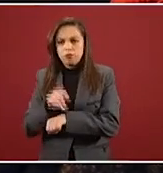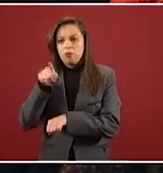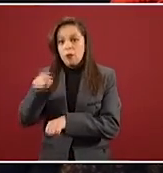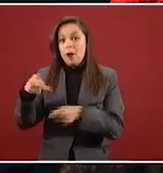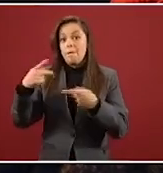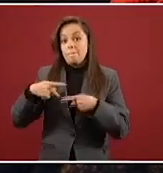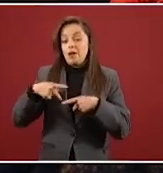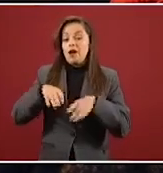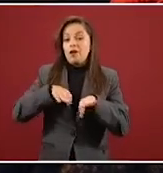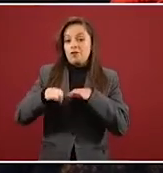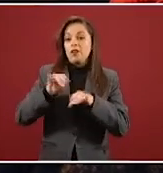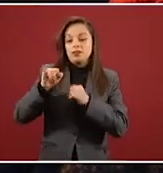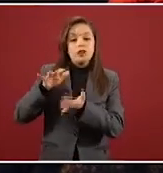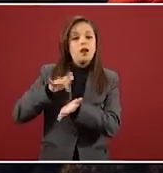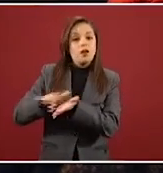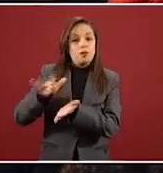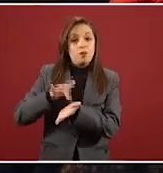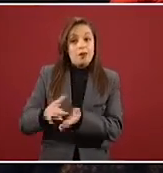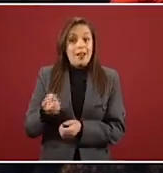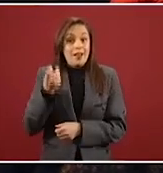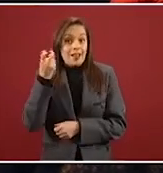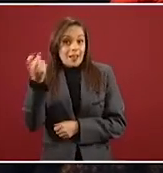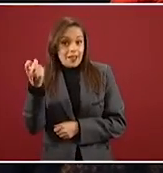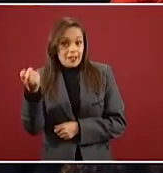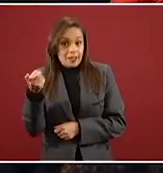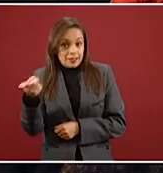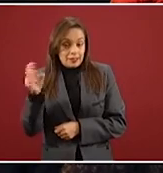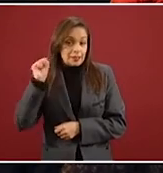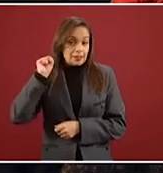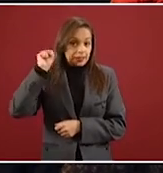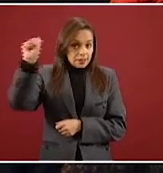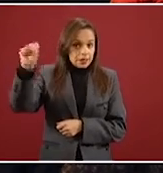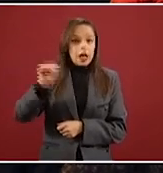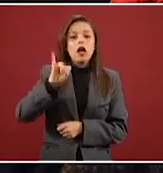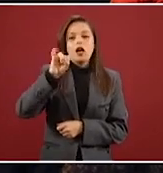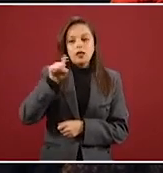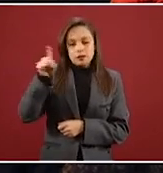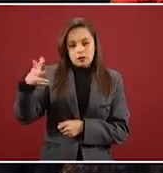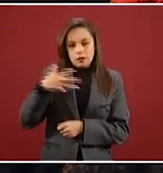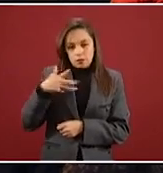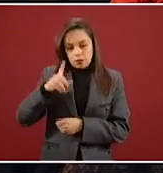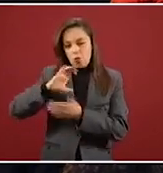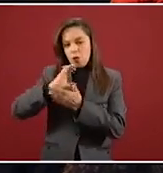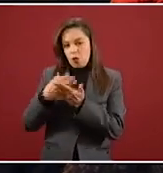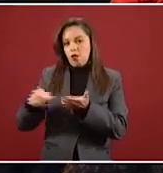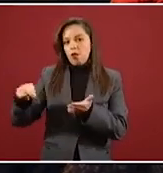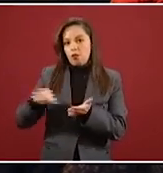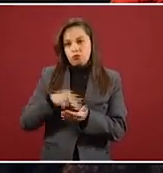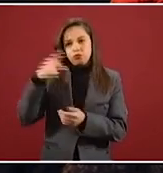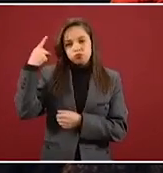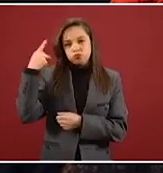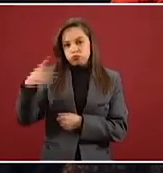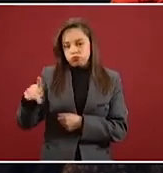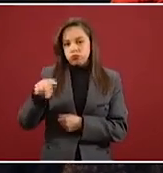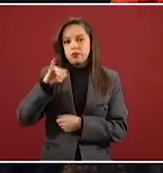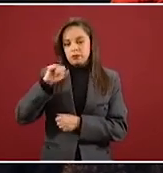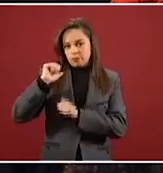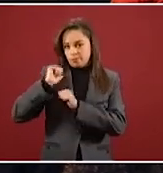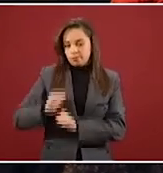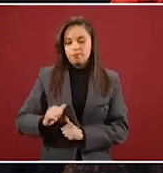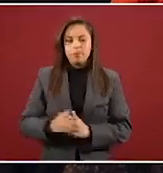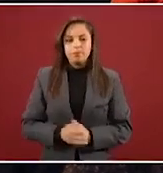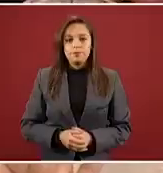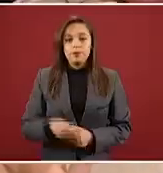y sería ese sindicato quien tuviese la titularidad del contrato. Todavía no ha habido una solicitud en